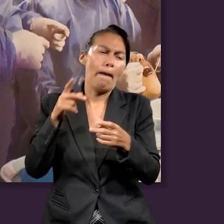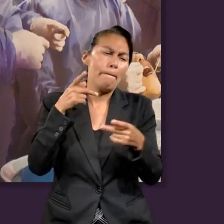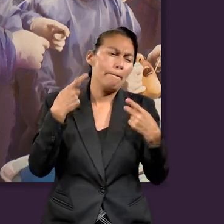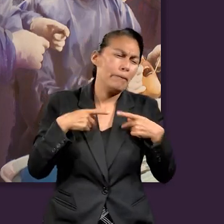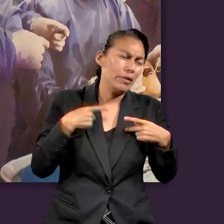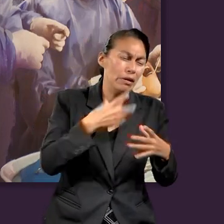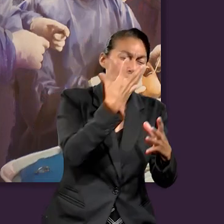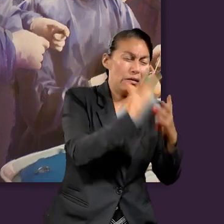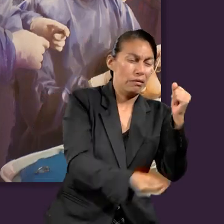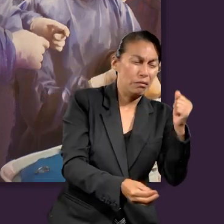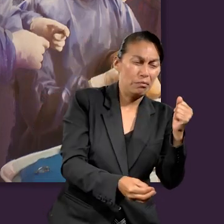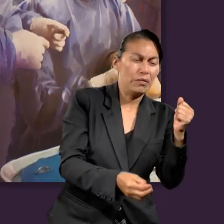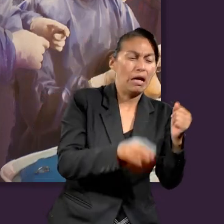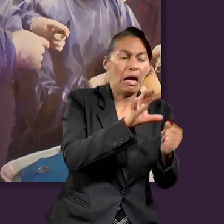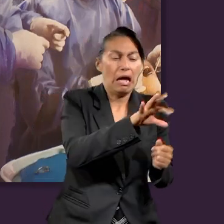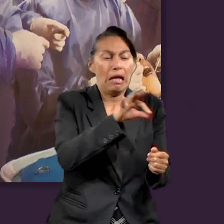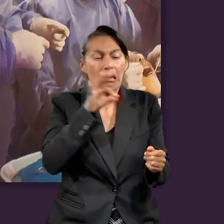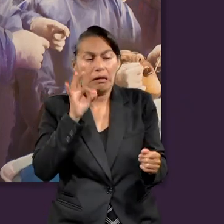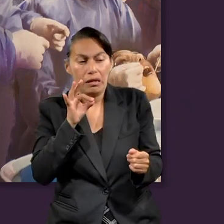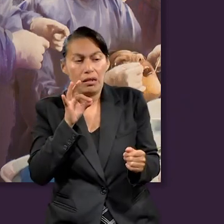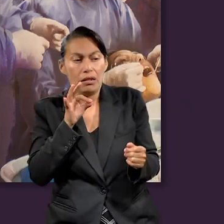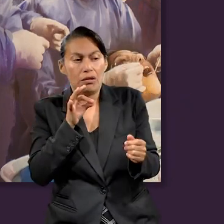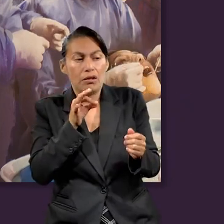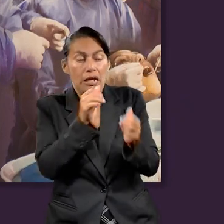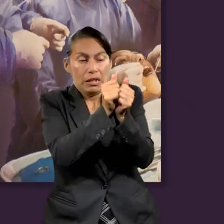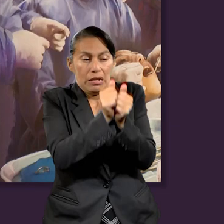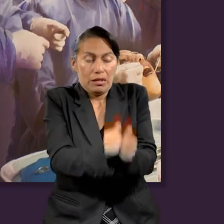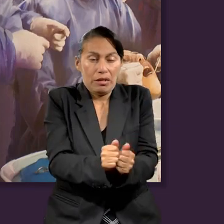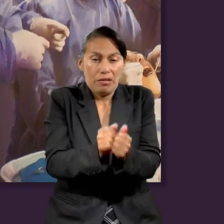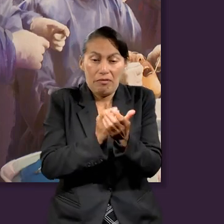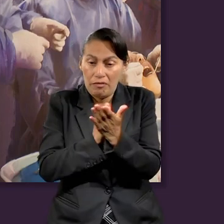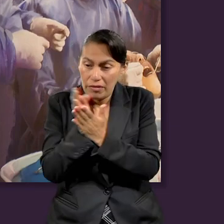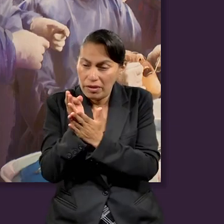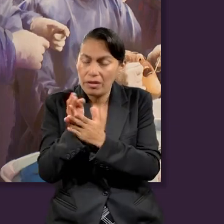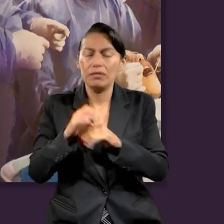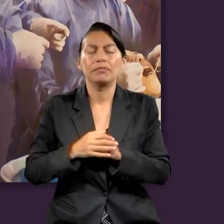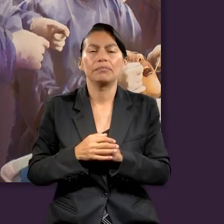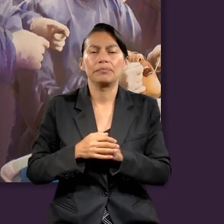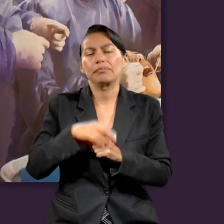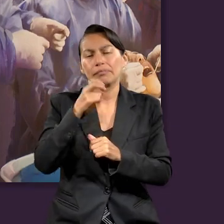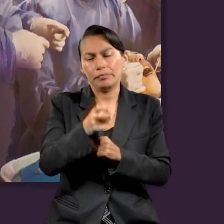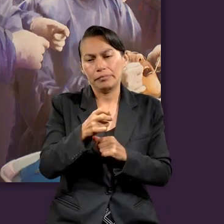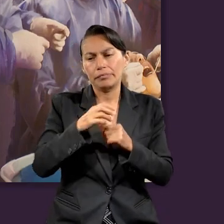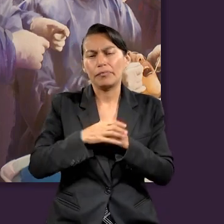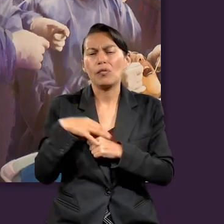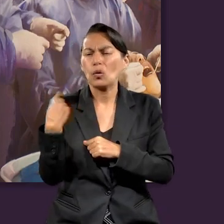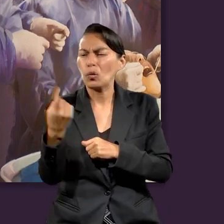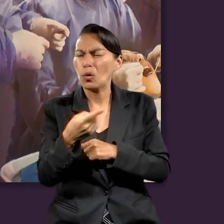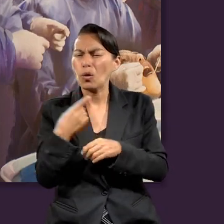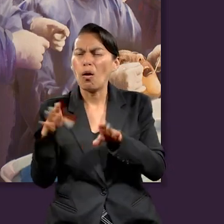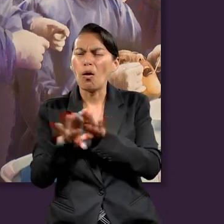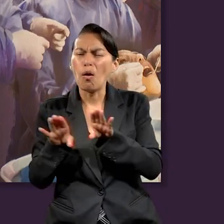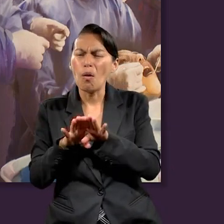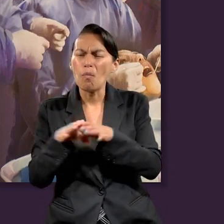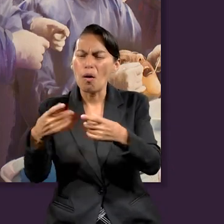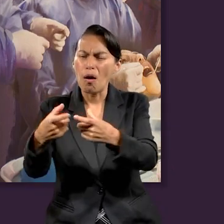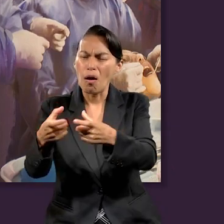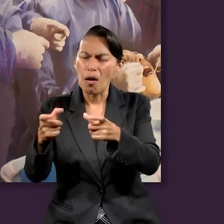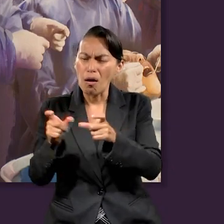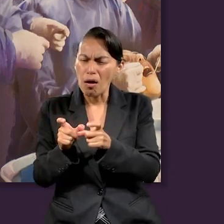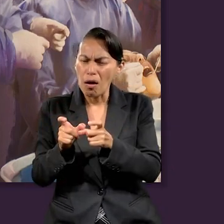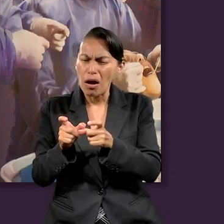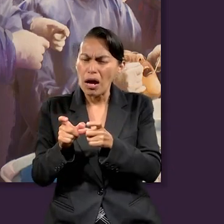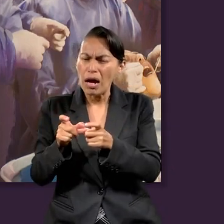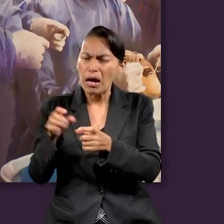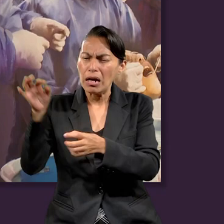como el que escapa, el que es elegido, el que queda, el que permanece. Y cómo nosotros podemos ser parte de este